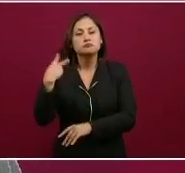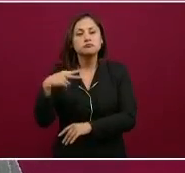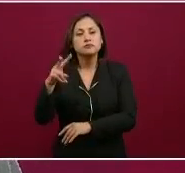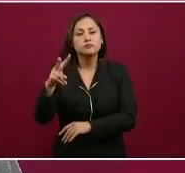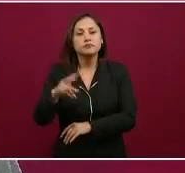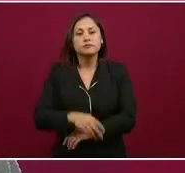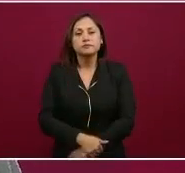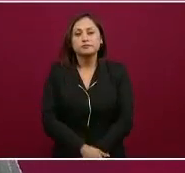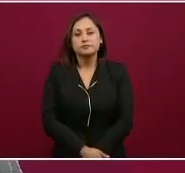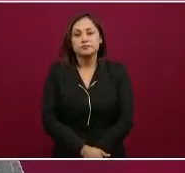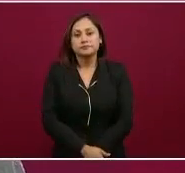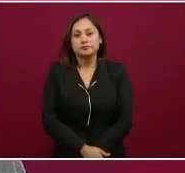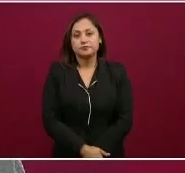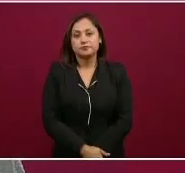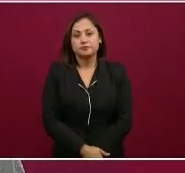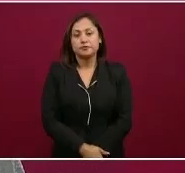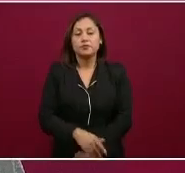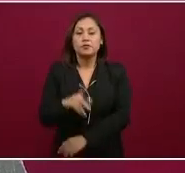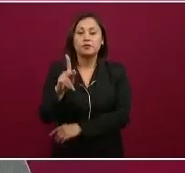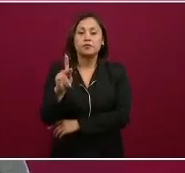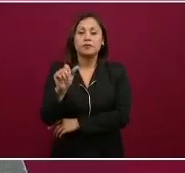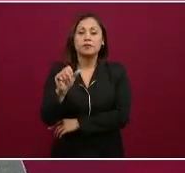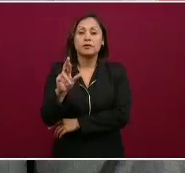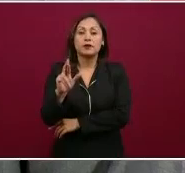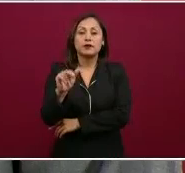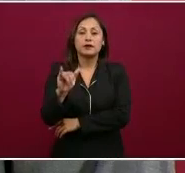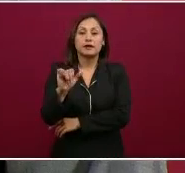a Paraíso,